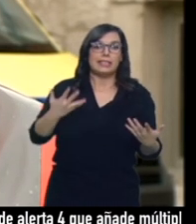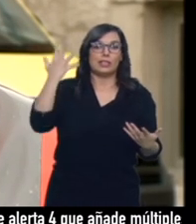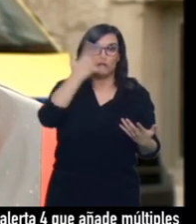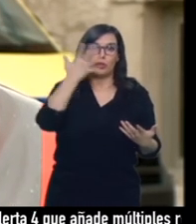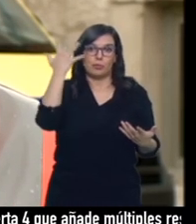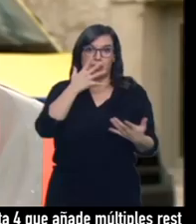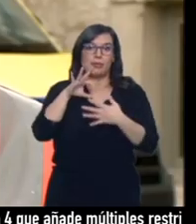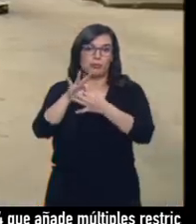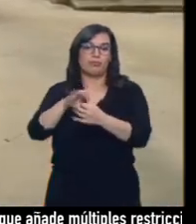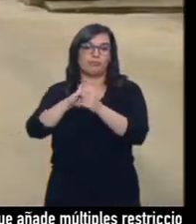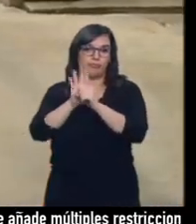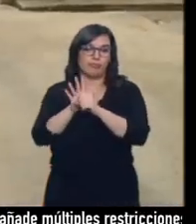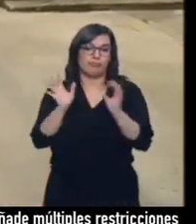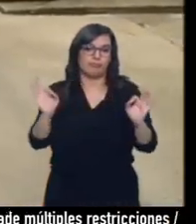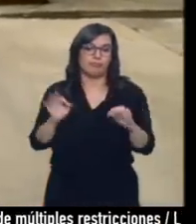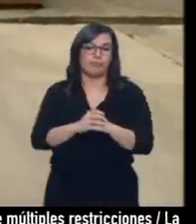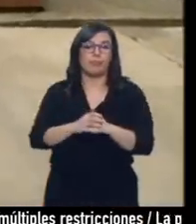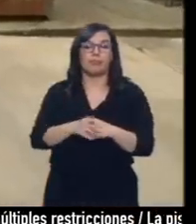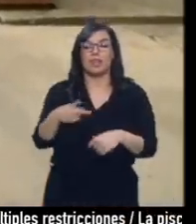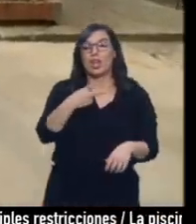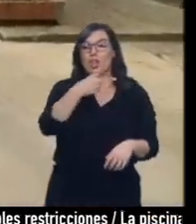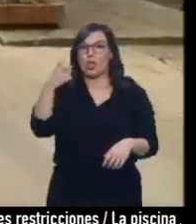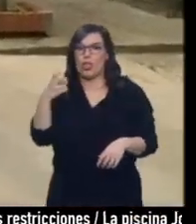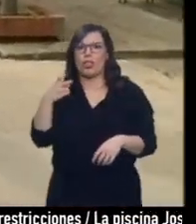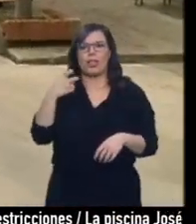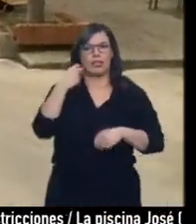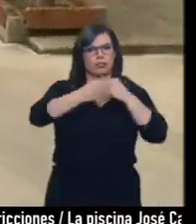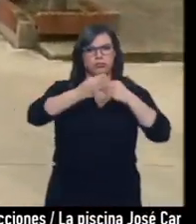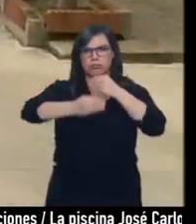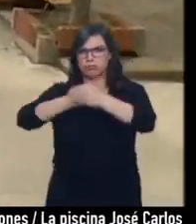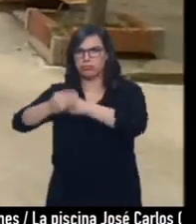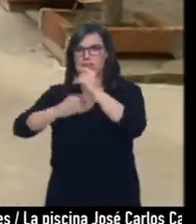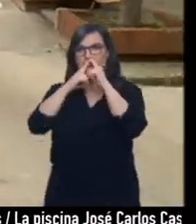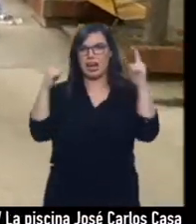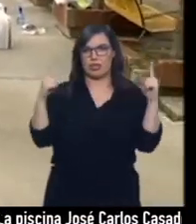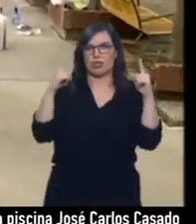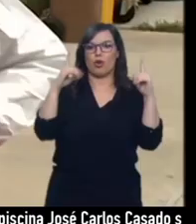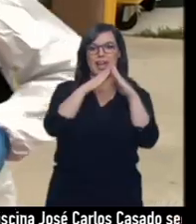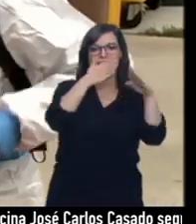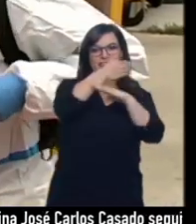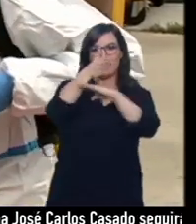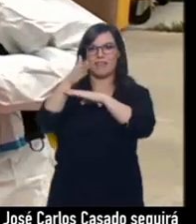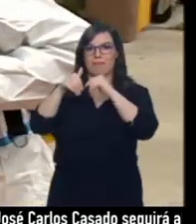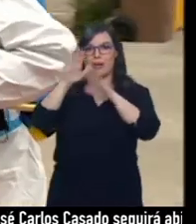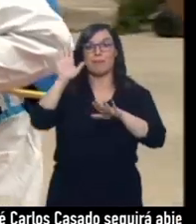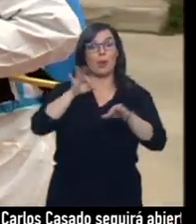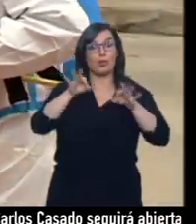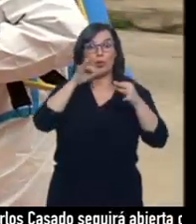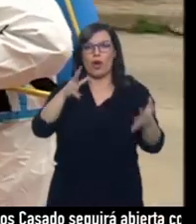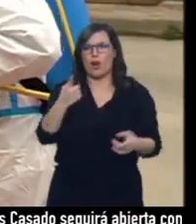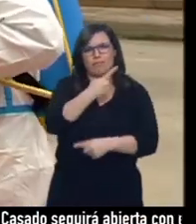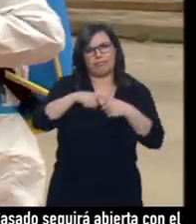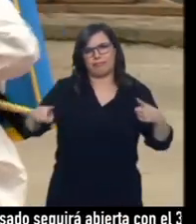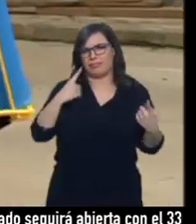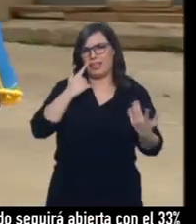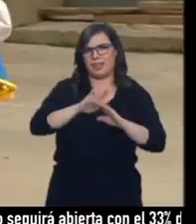una muerte relacionada con COVID. Realizan más de 200 intervenciones en casas al año, pero ahora el protocolo ha cambiado por completo. El binomio